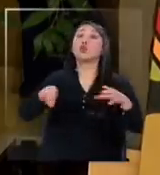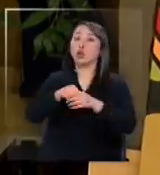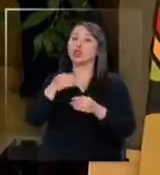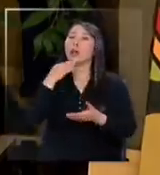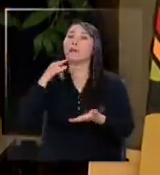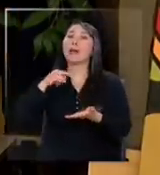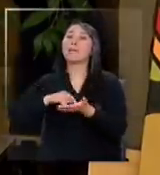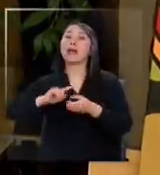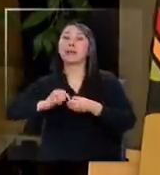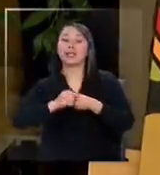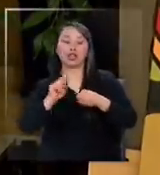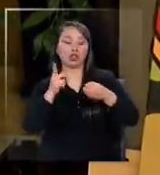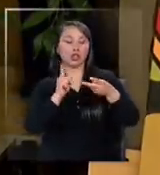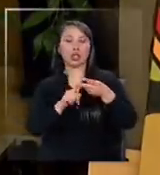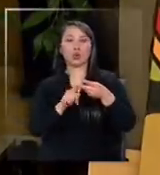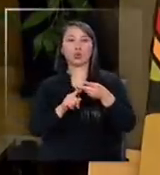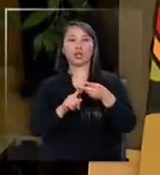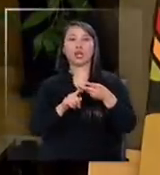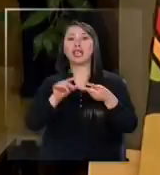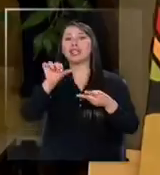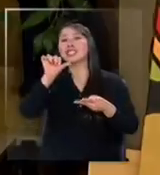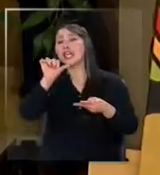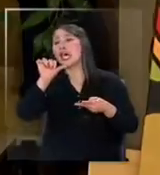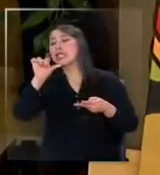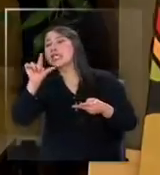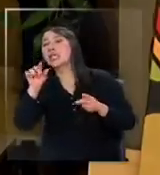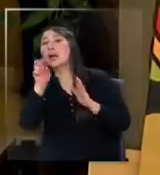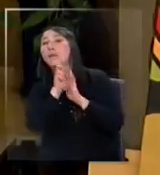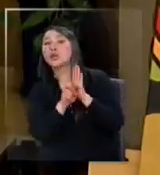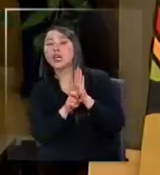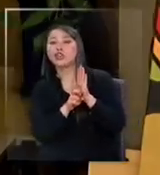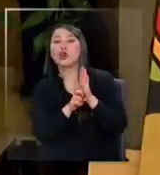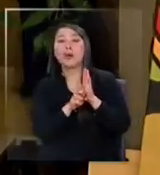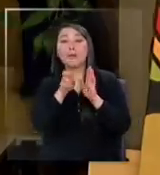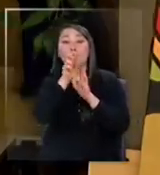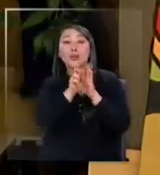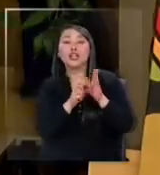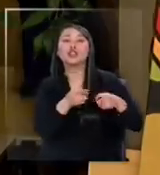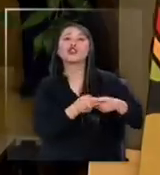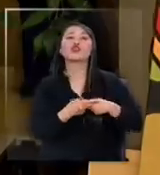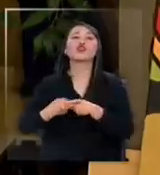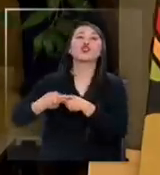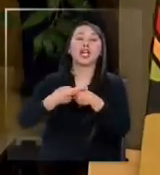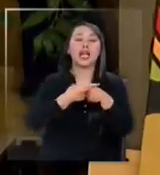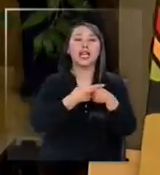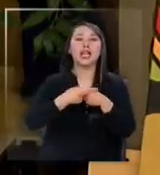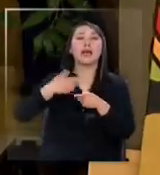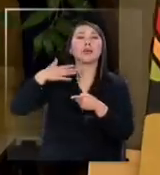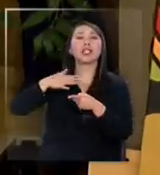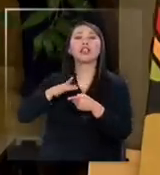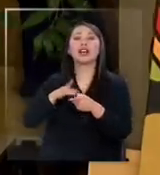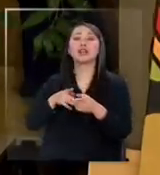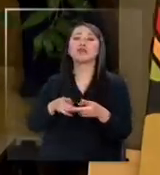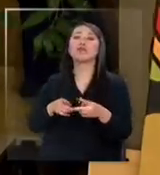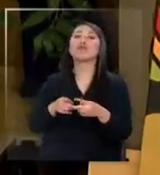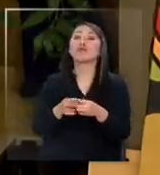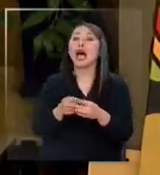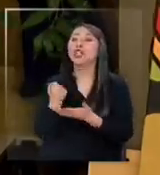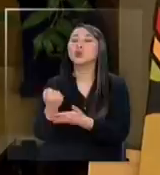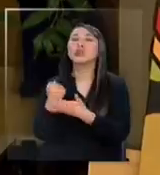parlamentarios. Segundo, una agenda de 6 o 7 proyectos sociales importantes que vayan a la vena del presupuesto